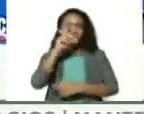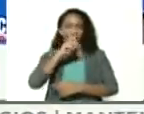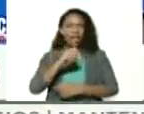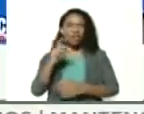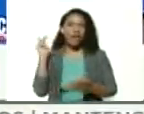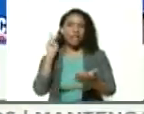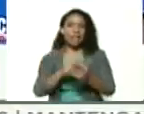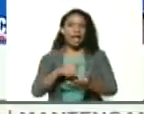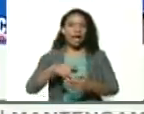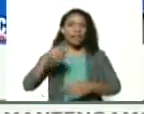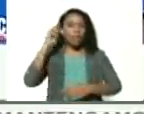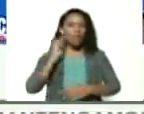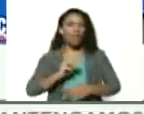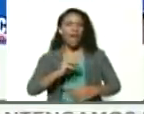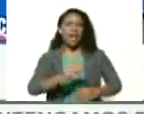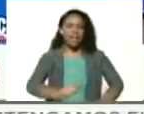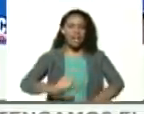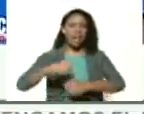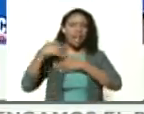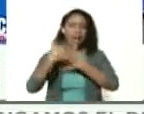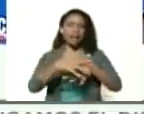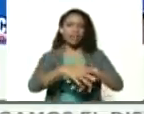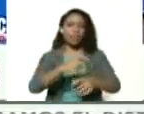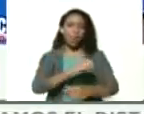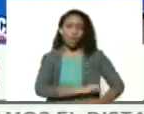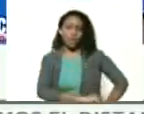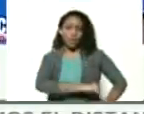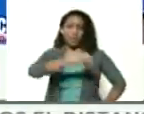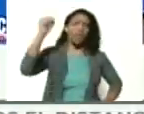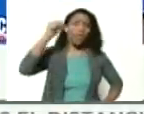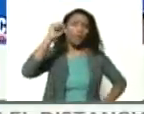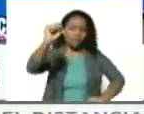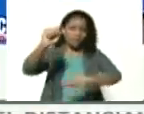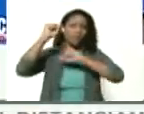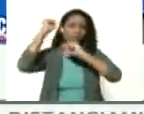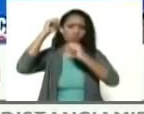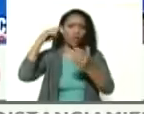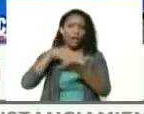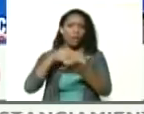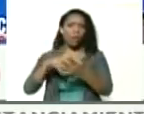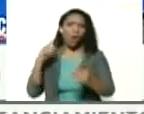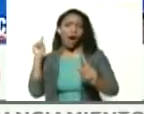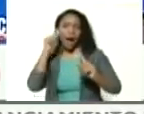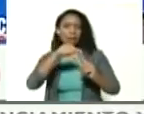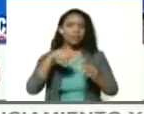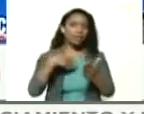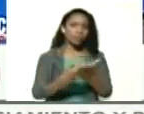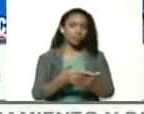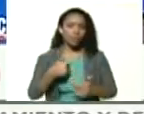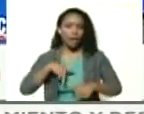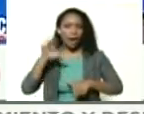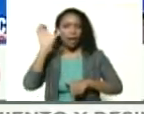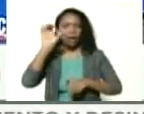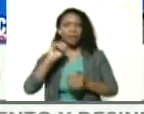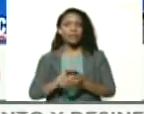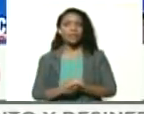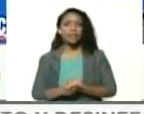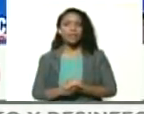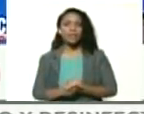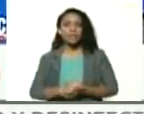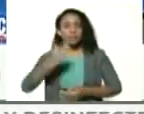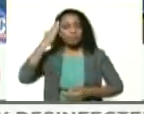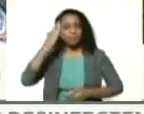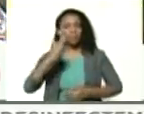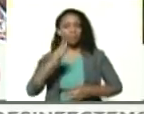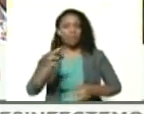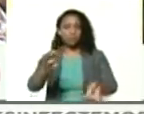de Bolívar y el Ejército Libertador, victoriosos de Carabobo a Caracas. Almirante jefa,